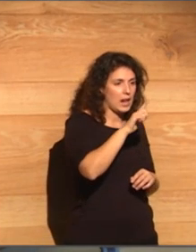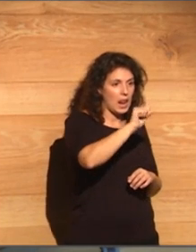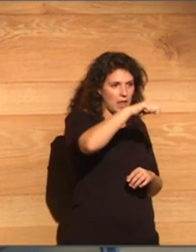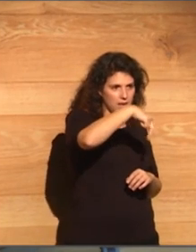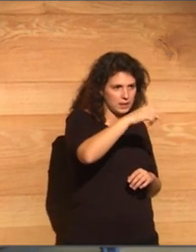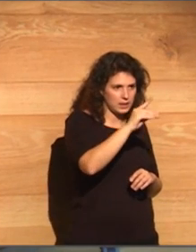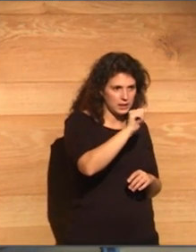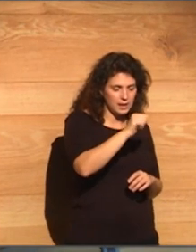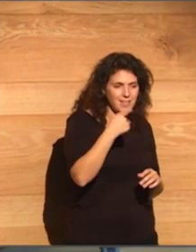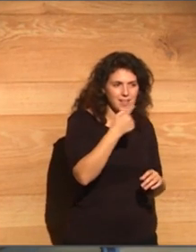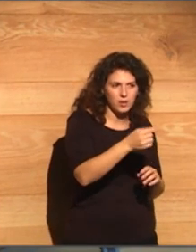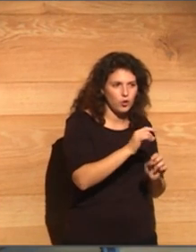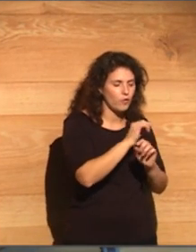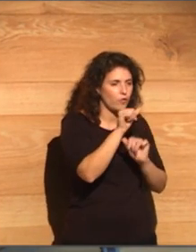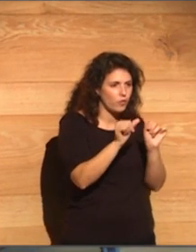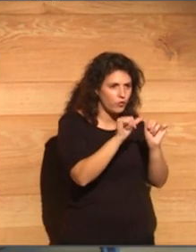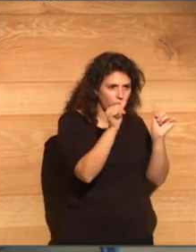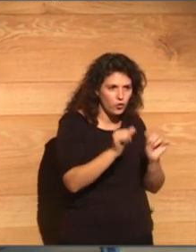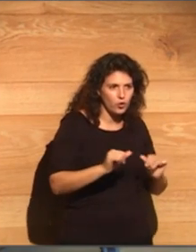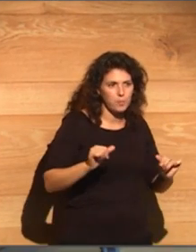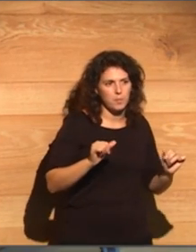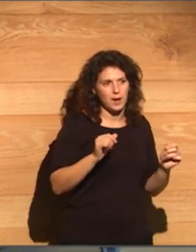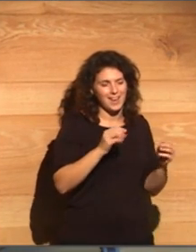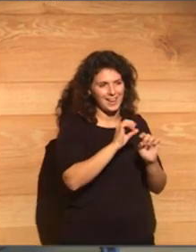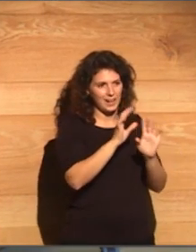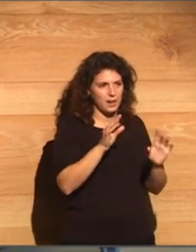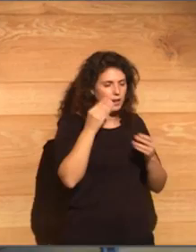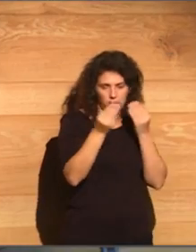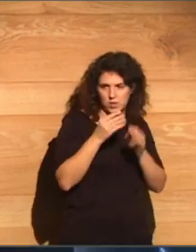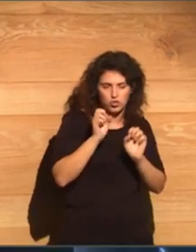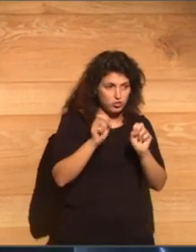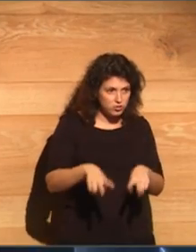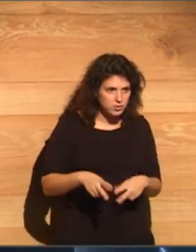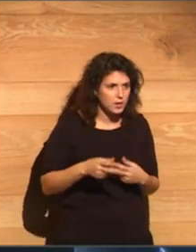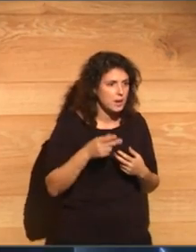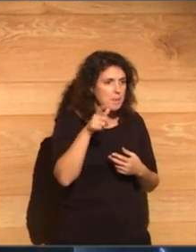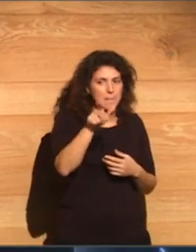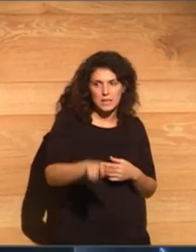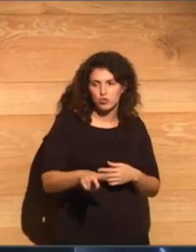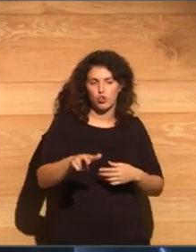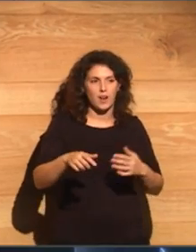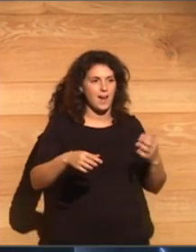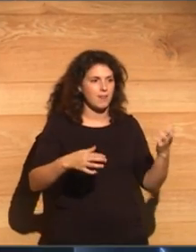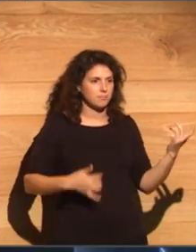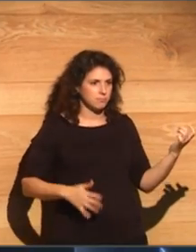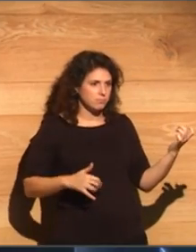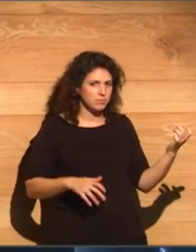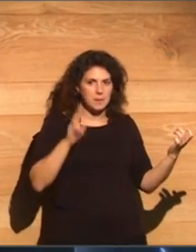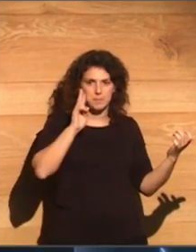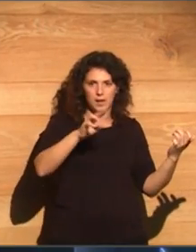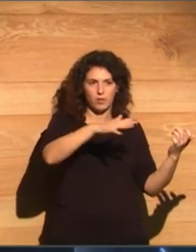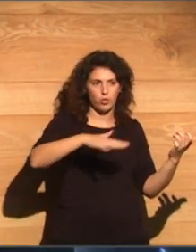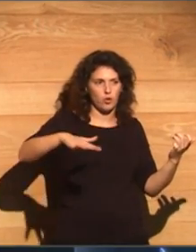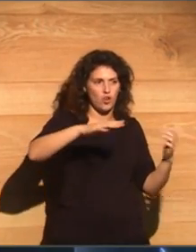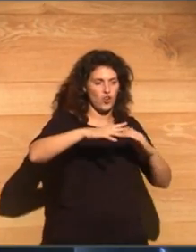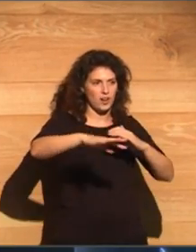para decirlo de una manera de lo más cachazuda. O sea, no hace una reflexión, no pone a un tío tocando la guitarra, mirando al río,